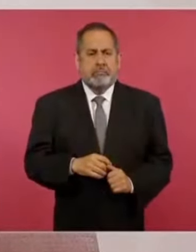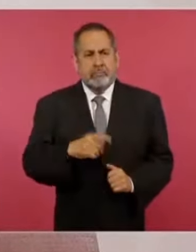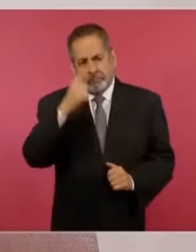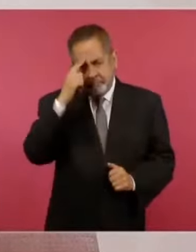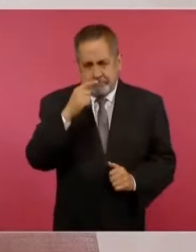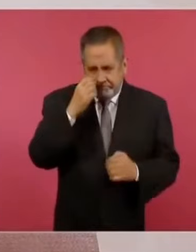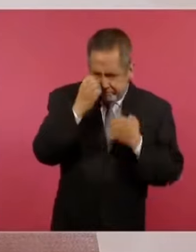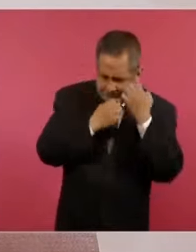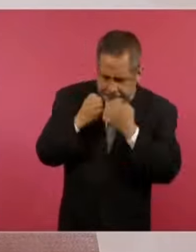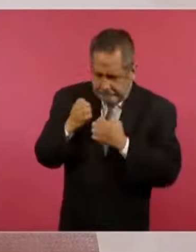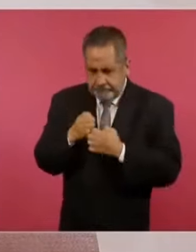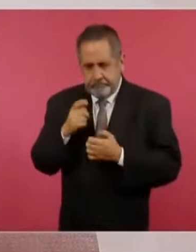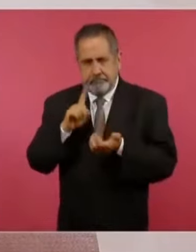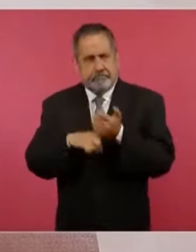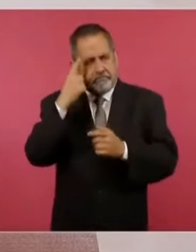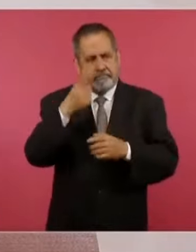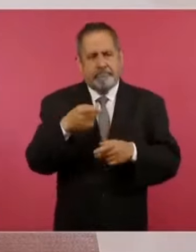militares,